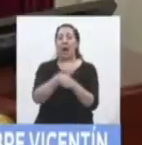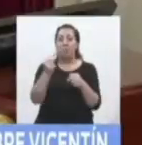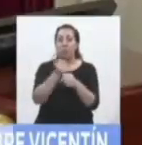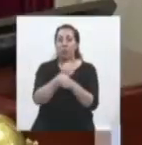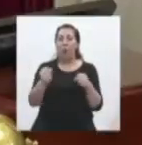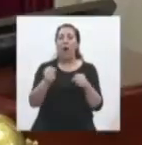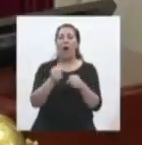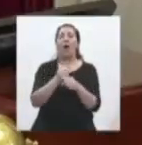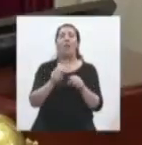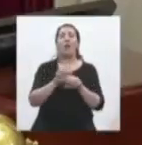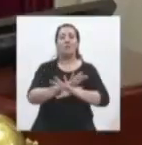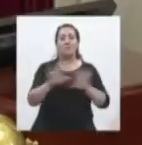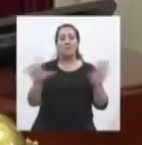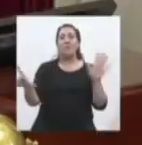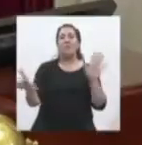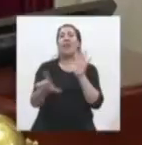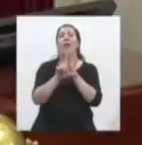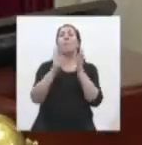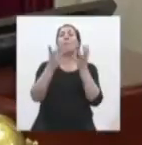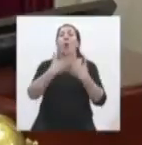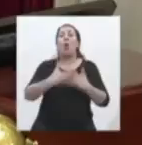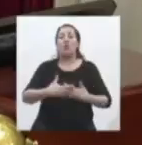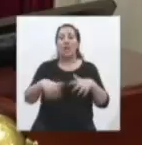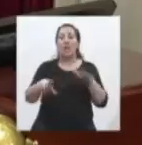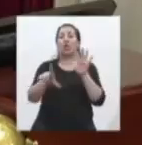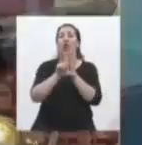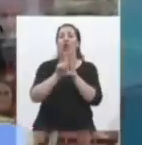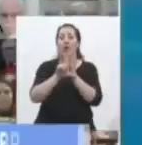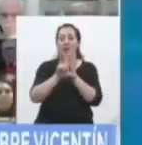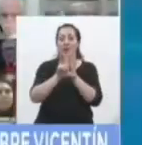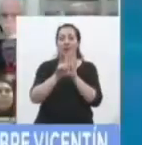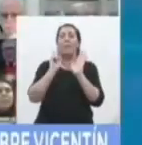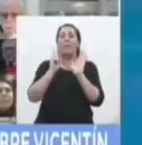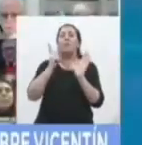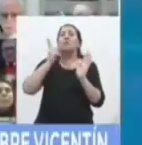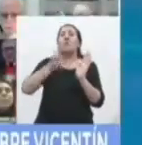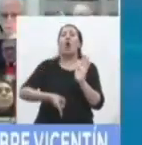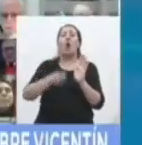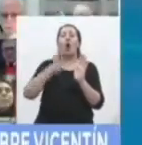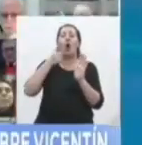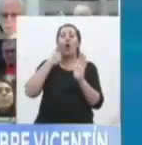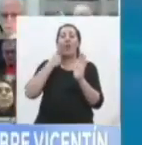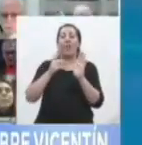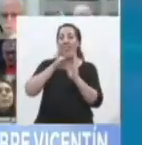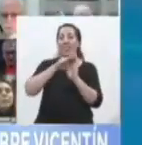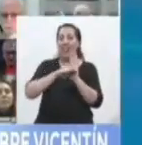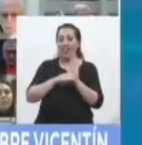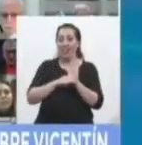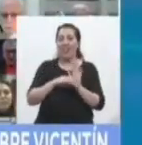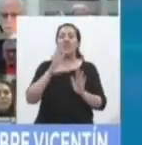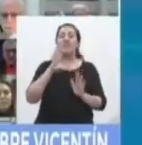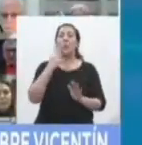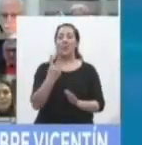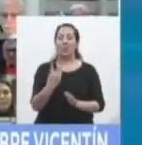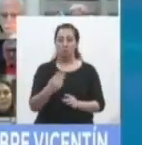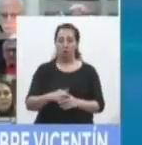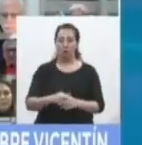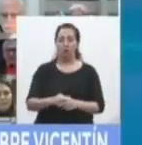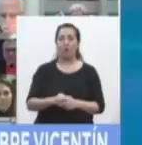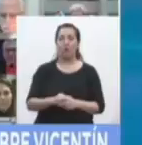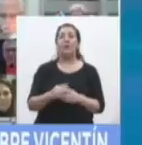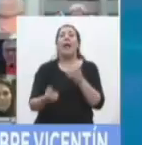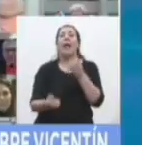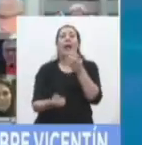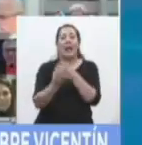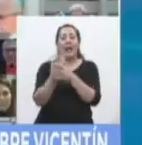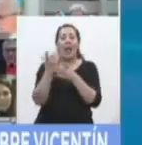protocolo que fue acordado y votado por unanimidad, y en segundo lugar, lo que es mucho más grave, primero desde el punto de vista reglamentario que pasó ayer,